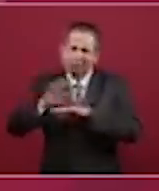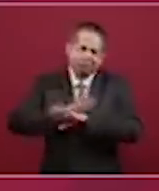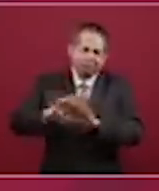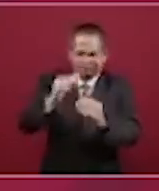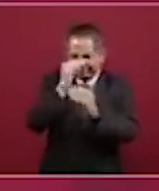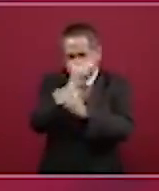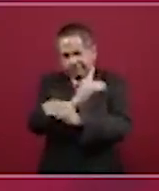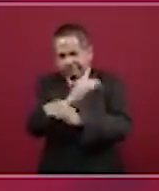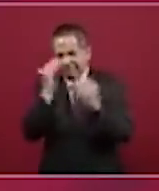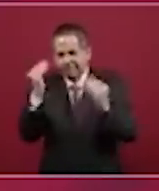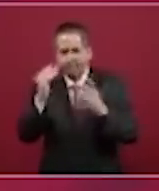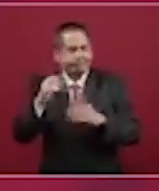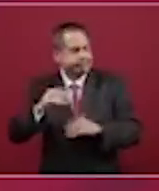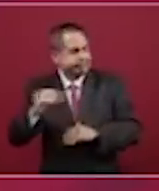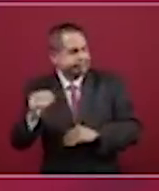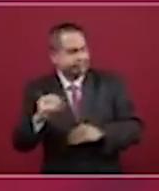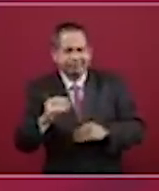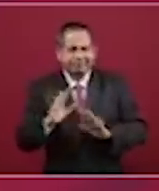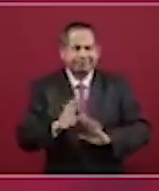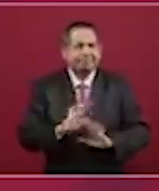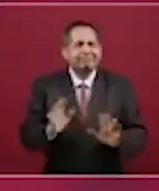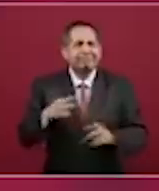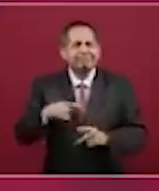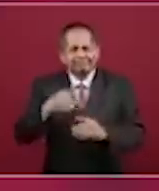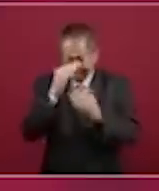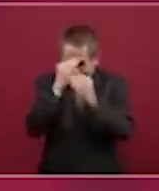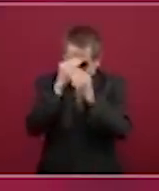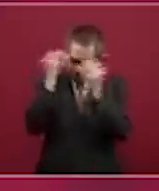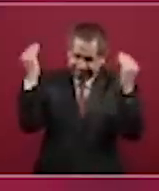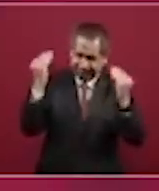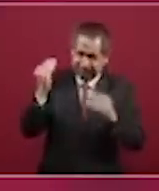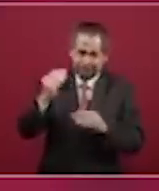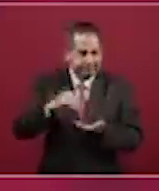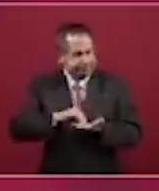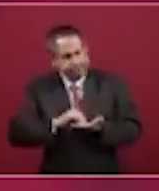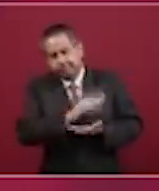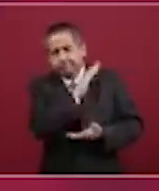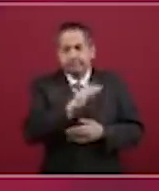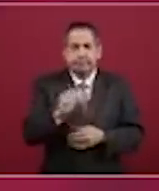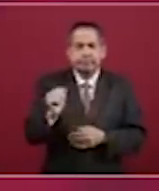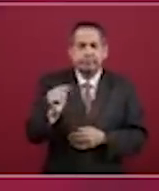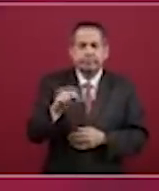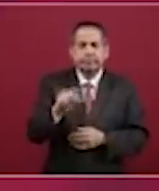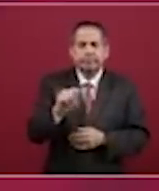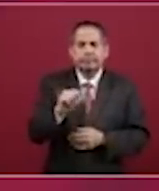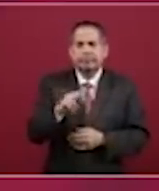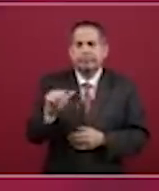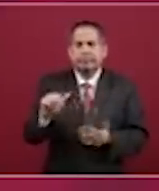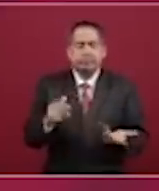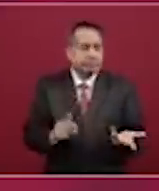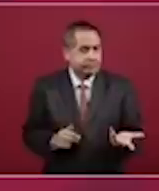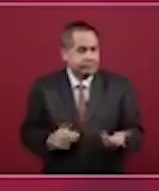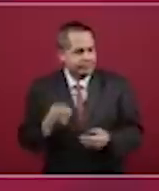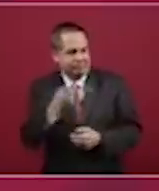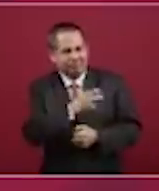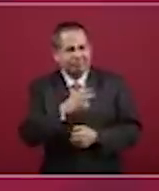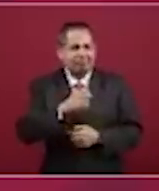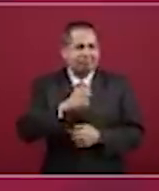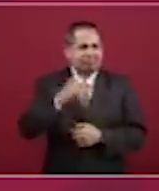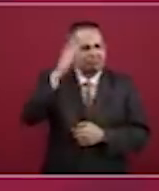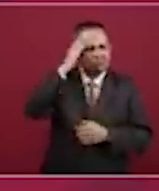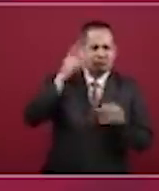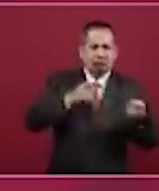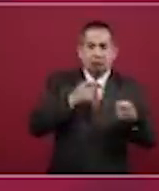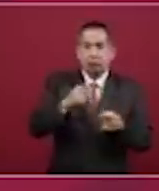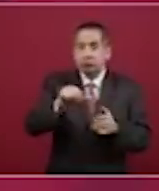la gente estaba harta de este caudillo, que